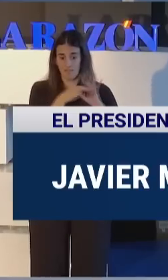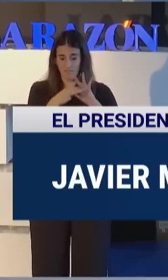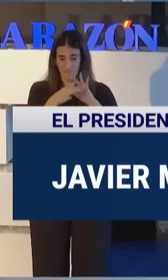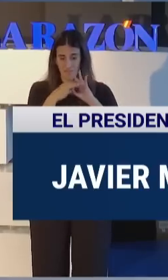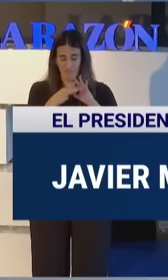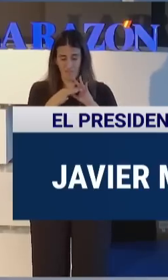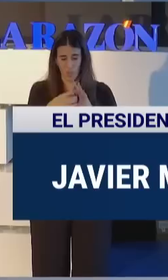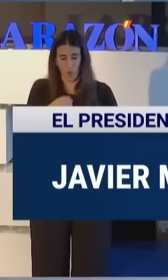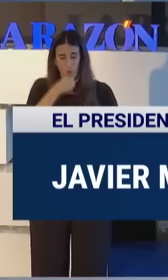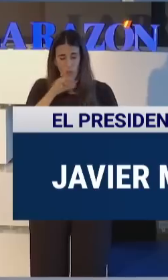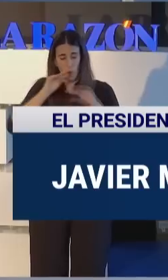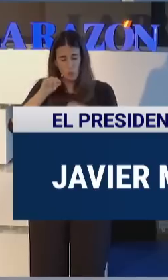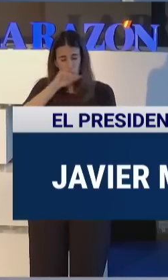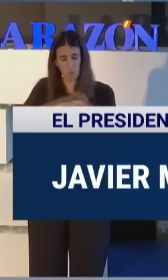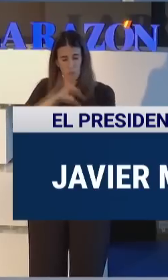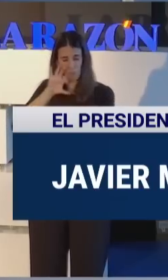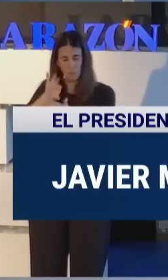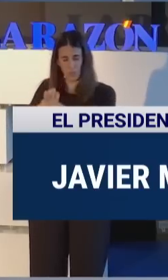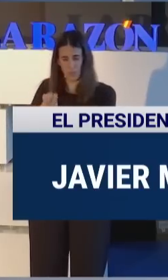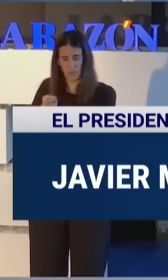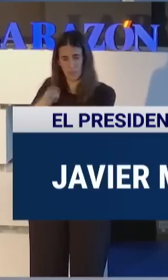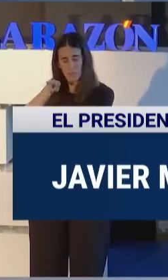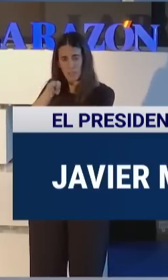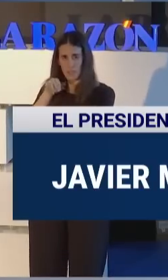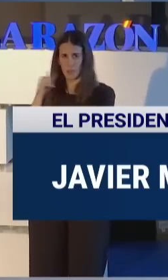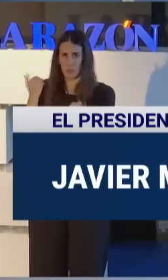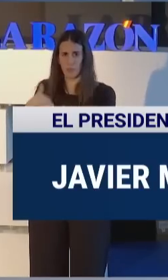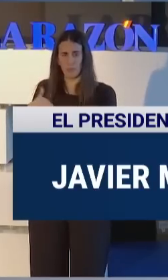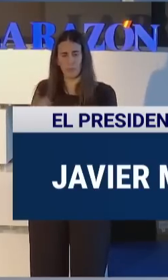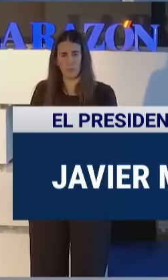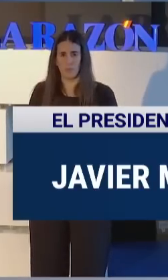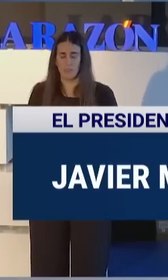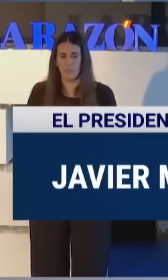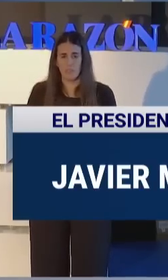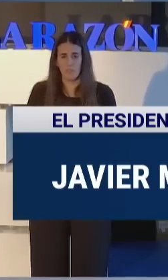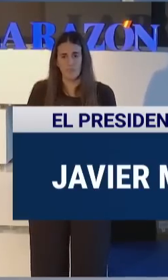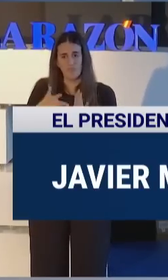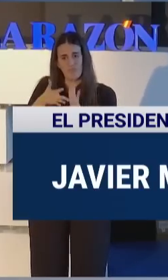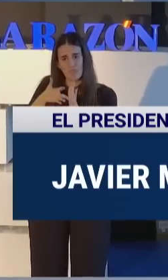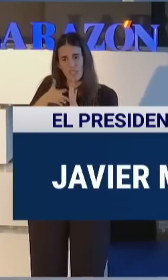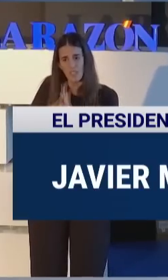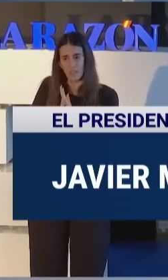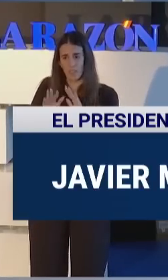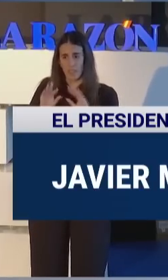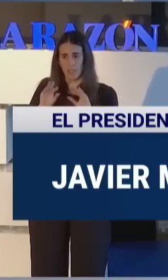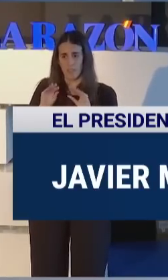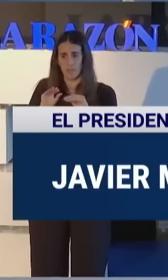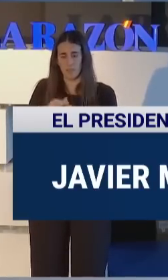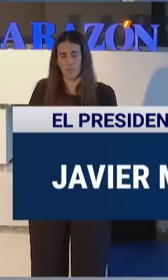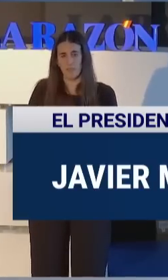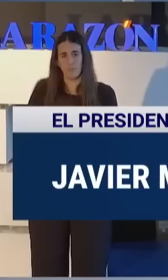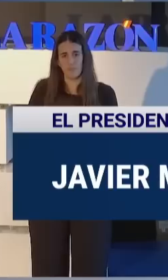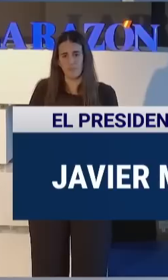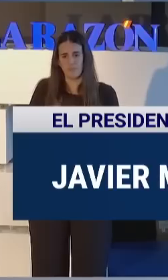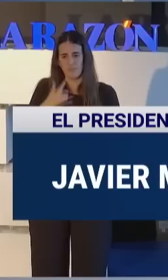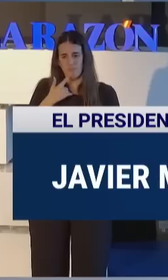del socialismo, digamos, o sea, uno se daría cuenta que es no solo como diría Huerta de Soto, un